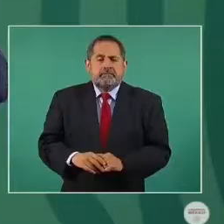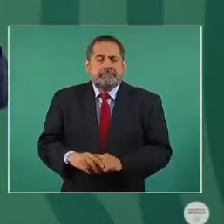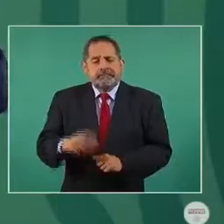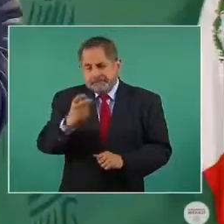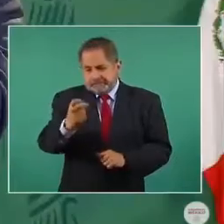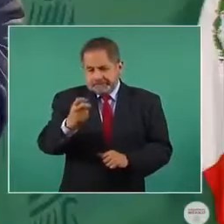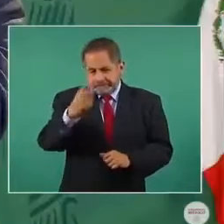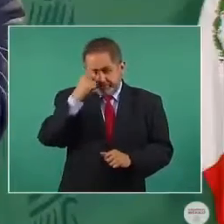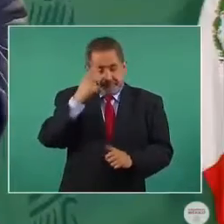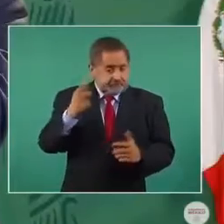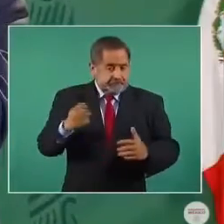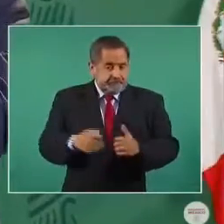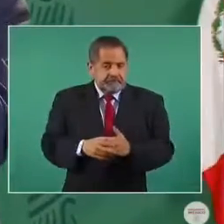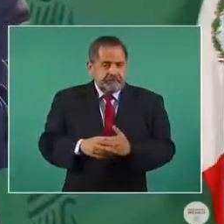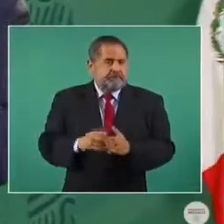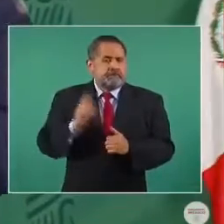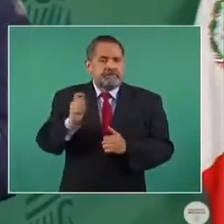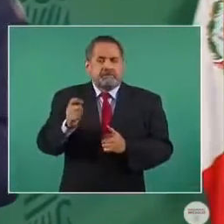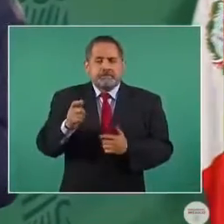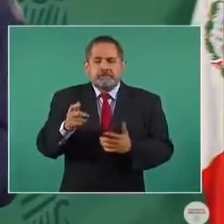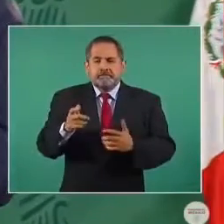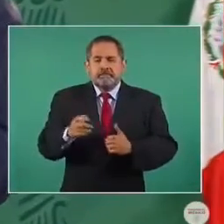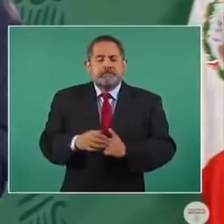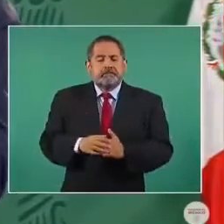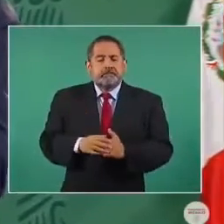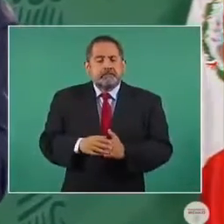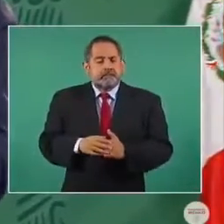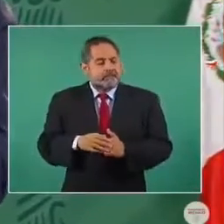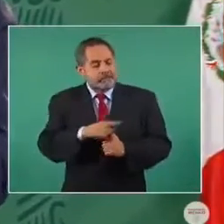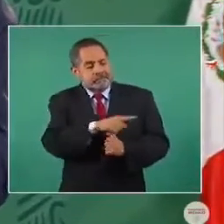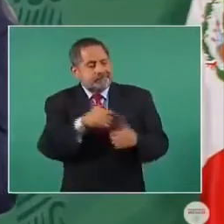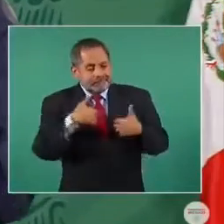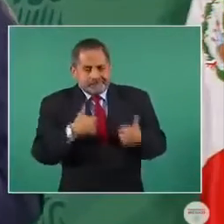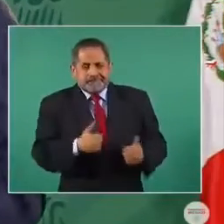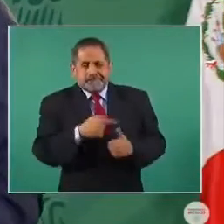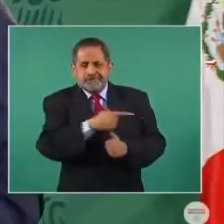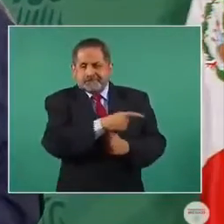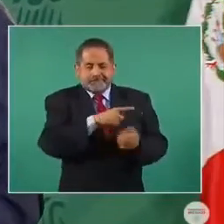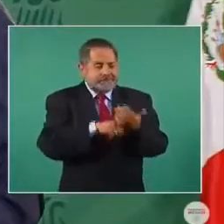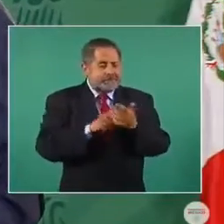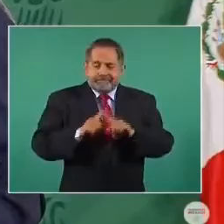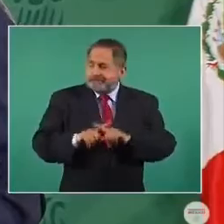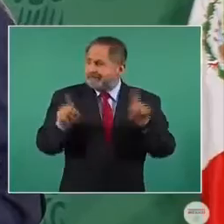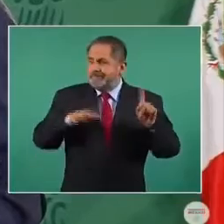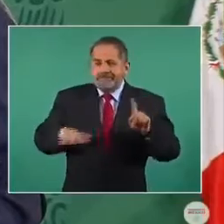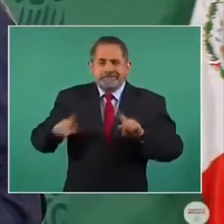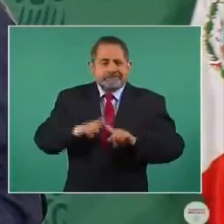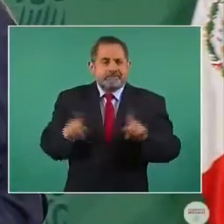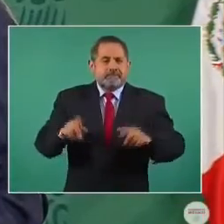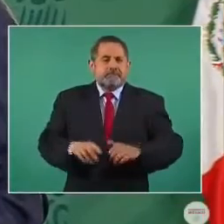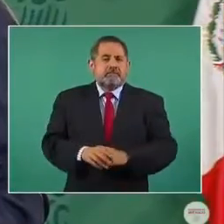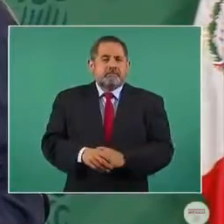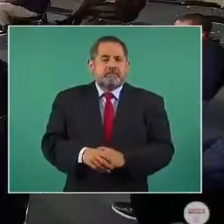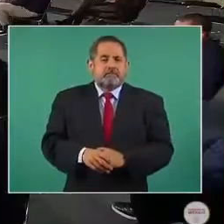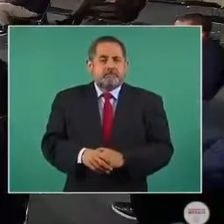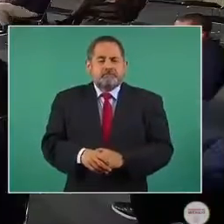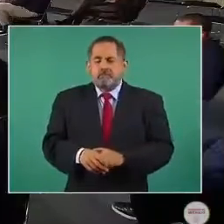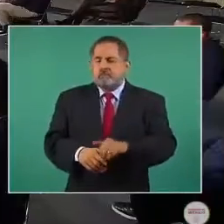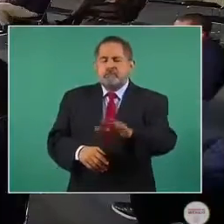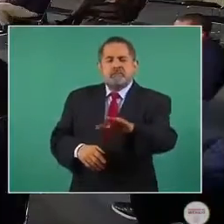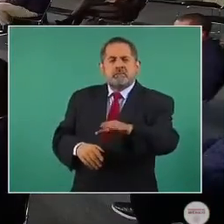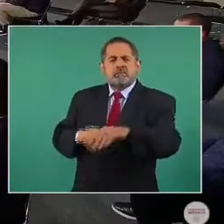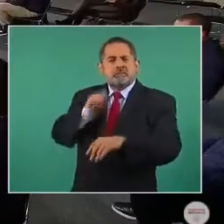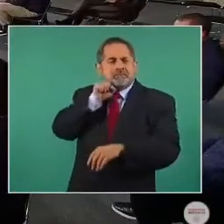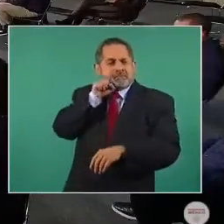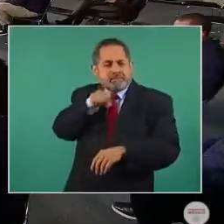Entonces, que ellos entiendan estas nuevas circunstancias. También el hecho de que para